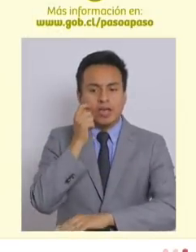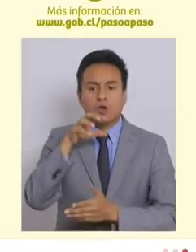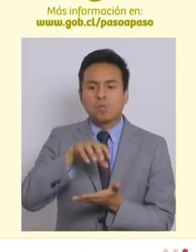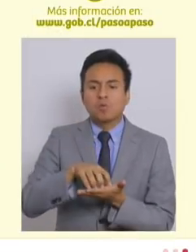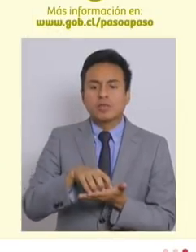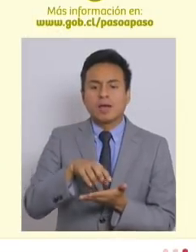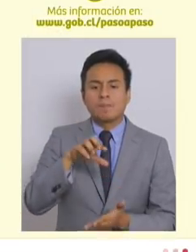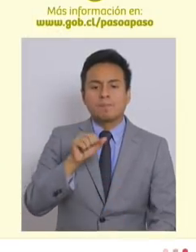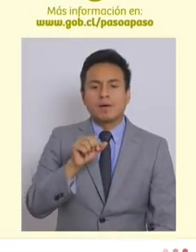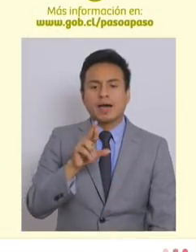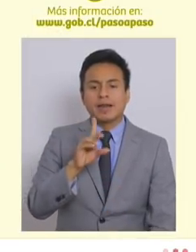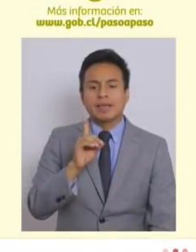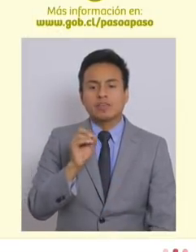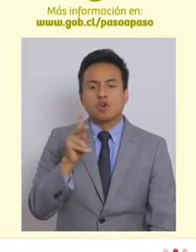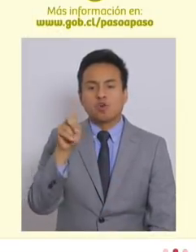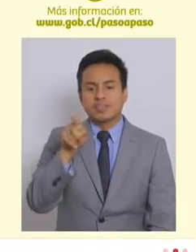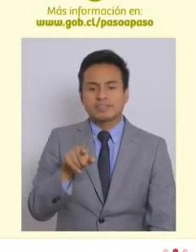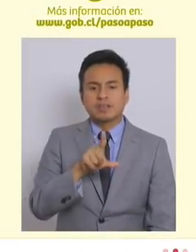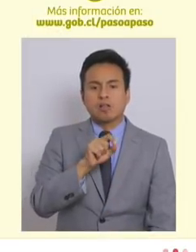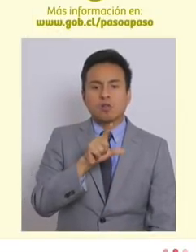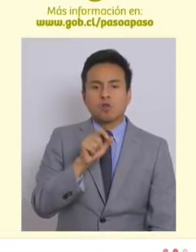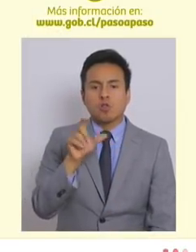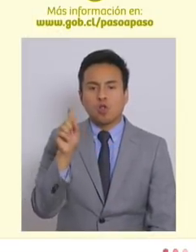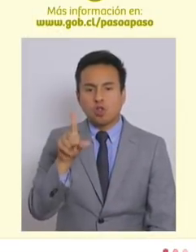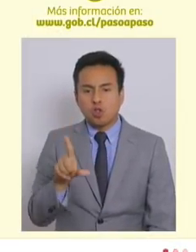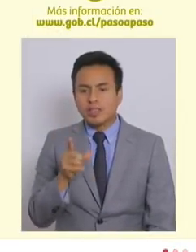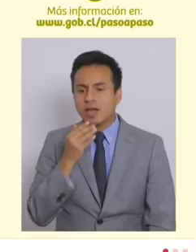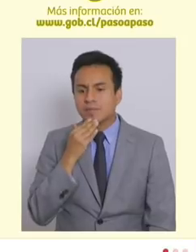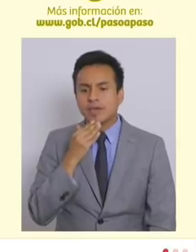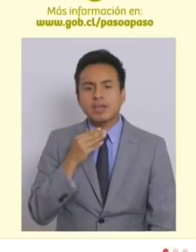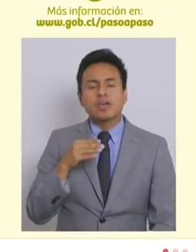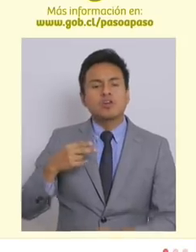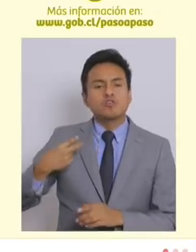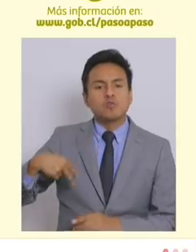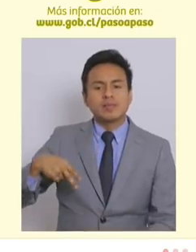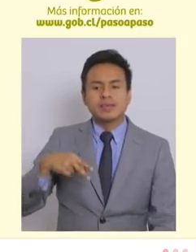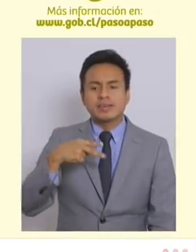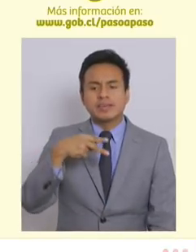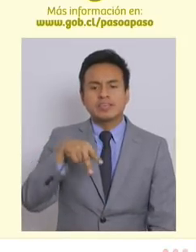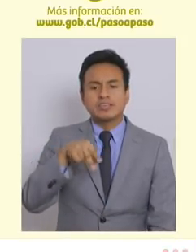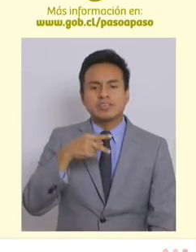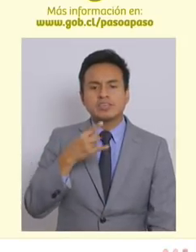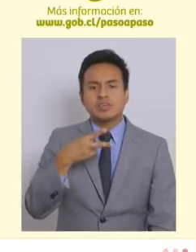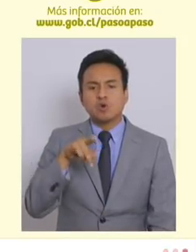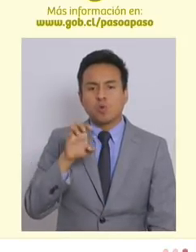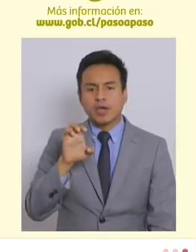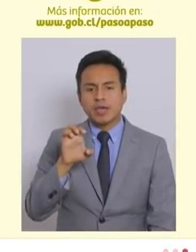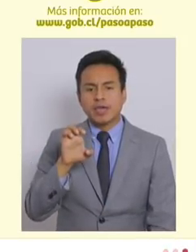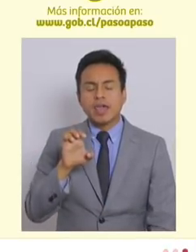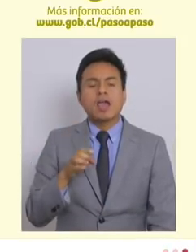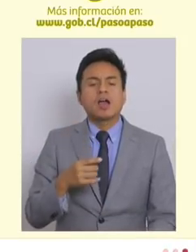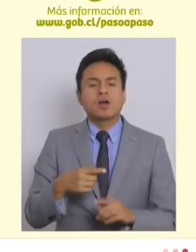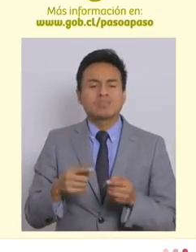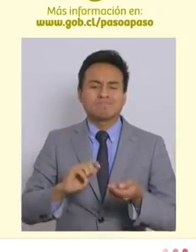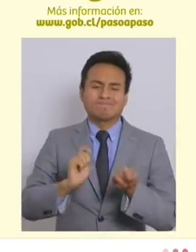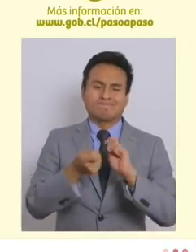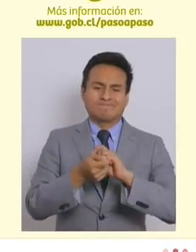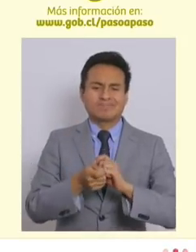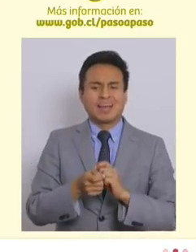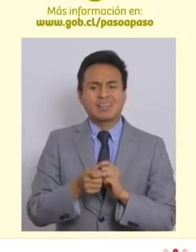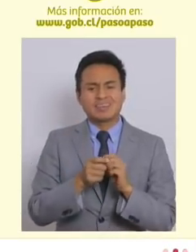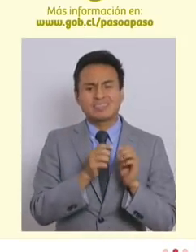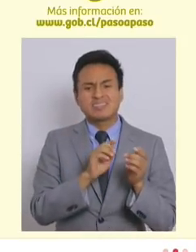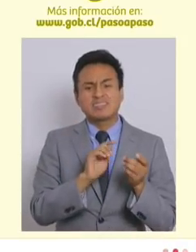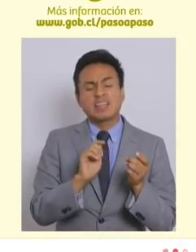comuna de paredones lolol y región del 'new le ninhue retroceden a transición